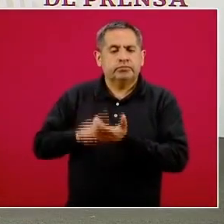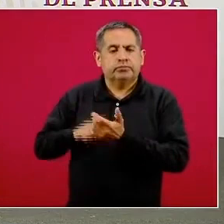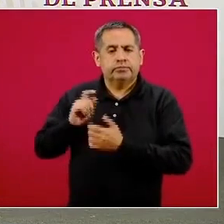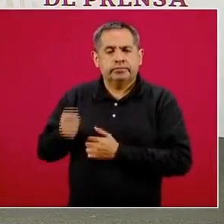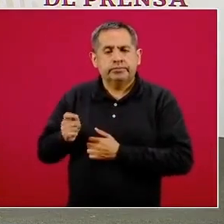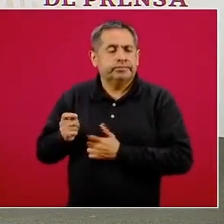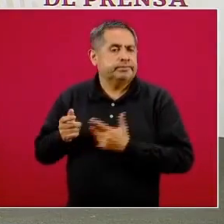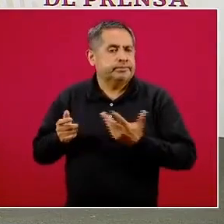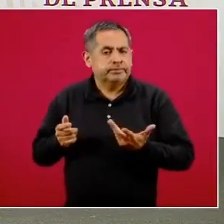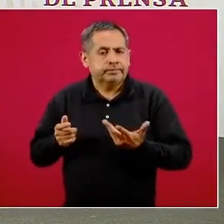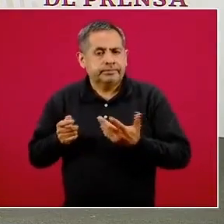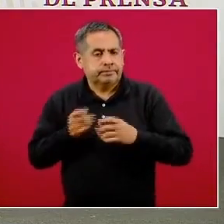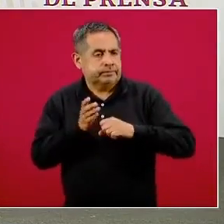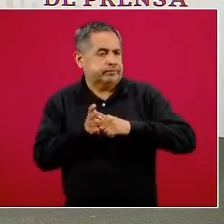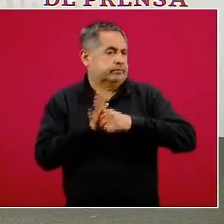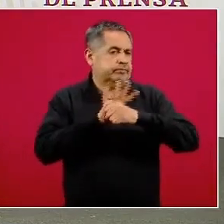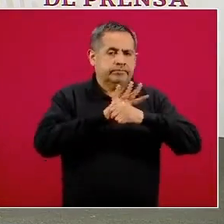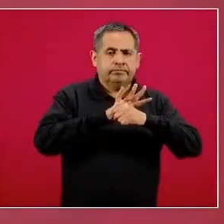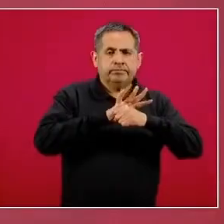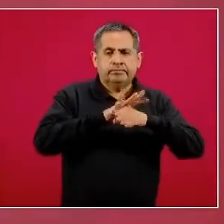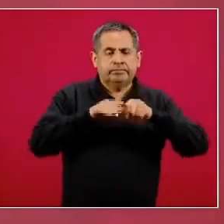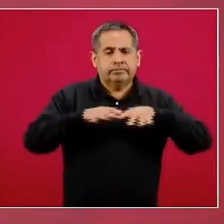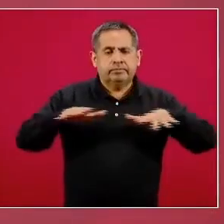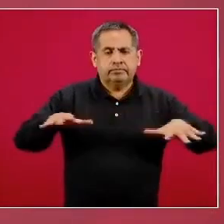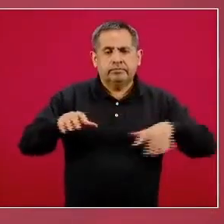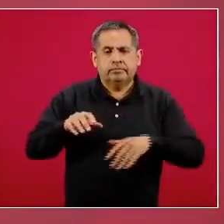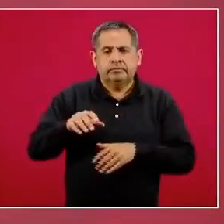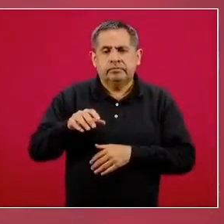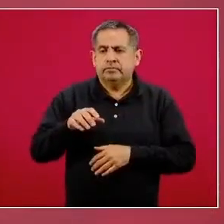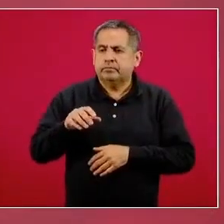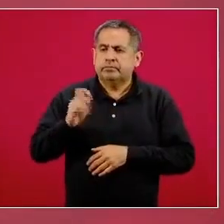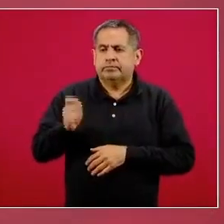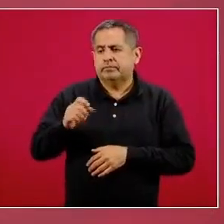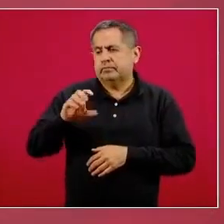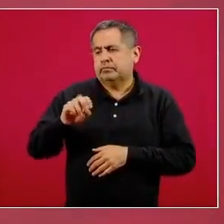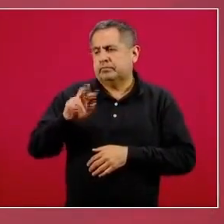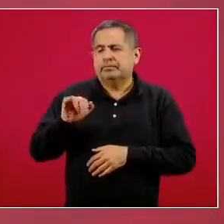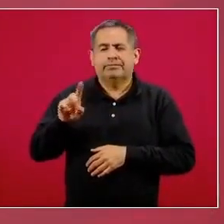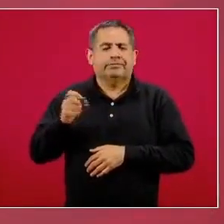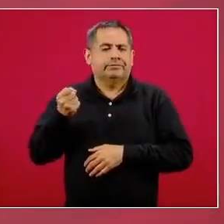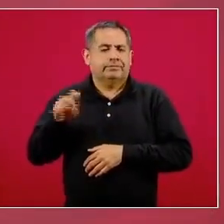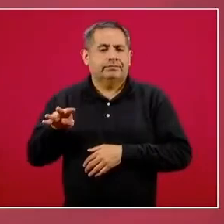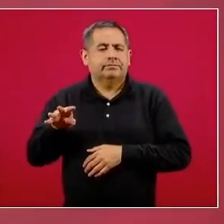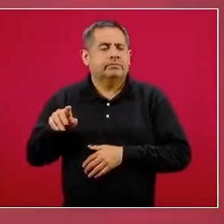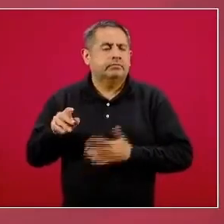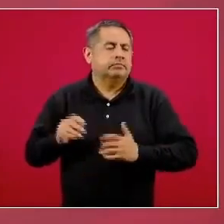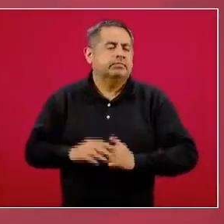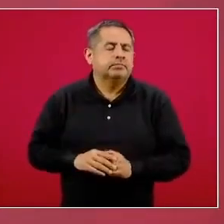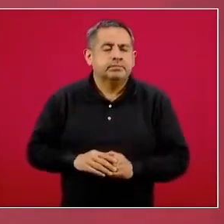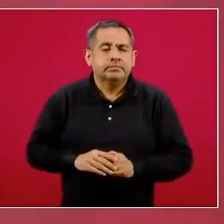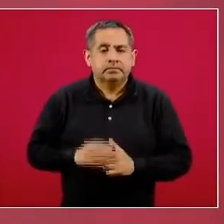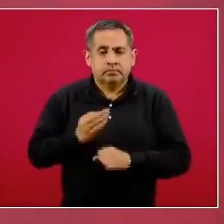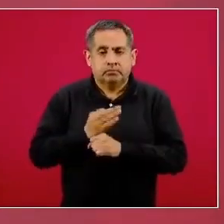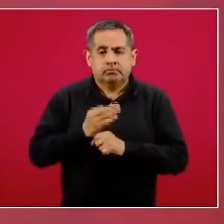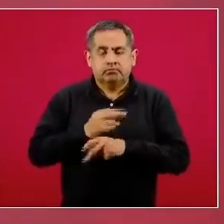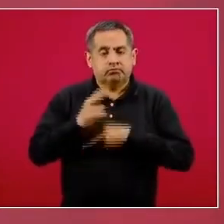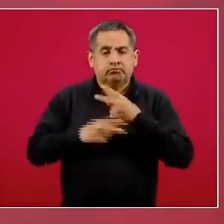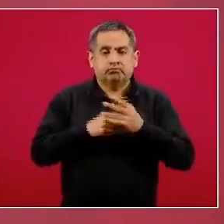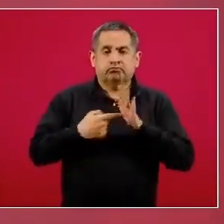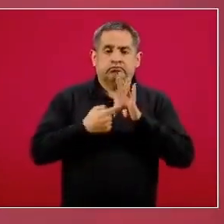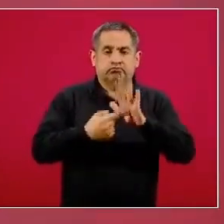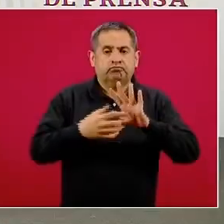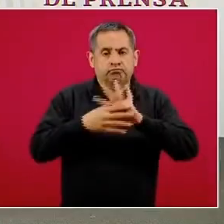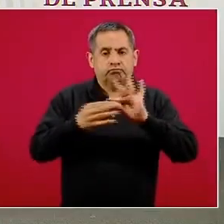sobre la epidemia del virus SARS-CoV-2, la enfermedad COVID-19. En esta ocasión tengo